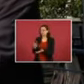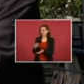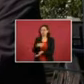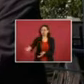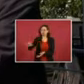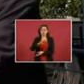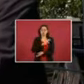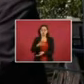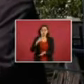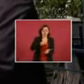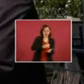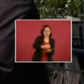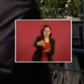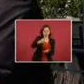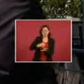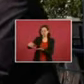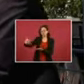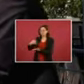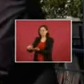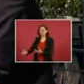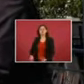siembra a